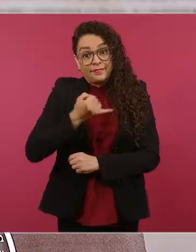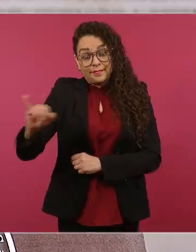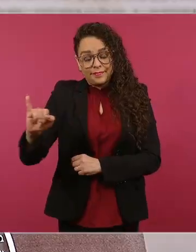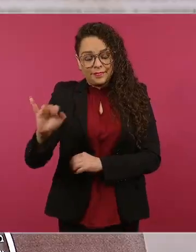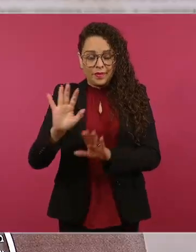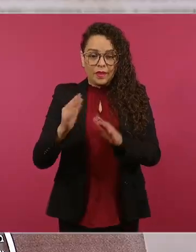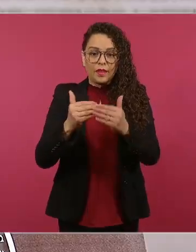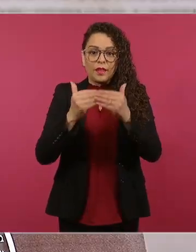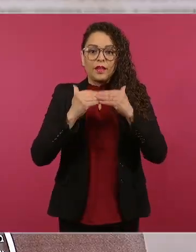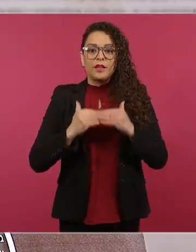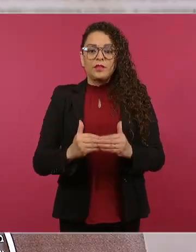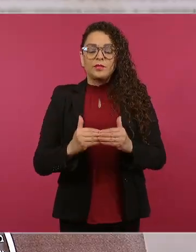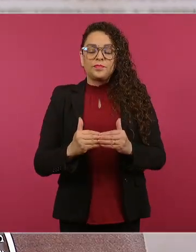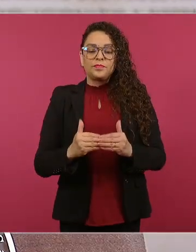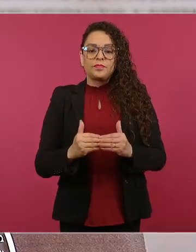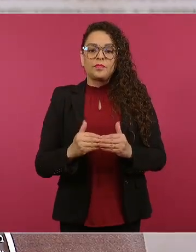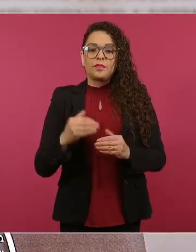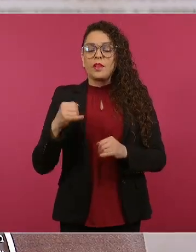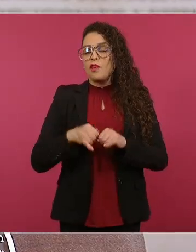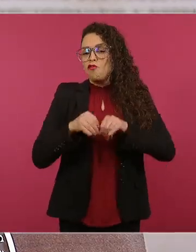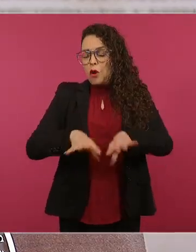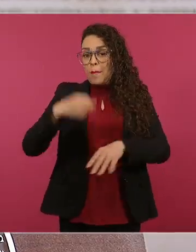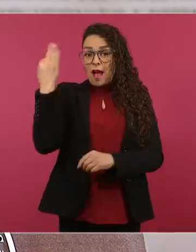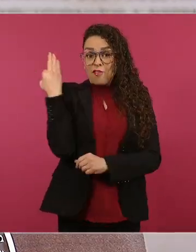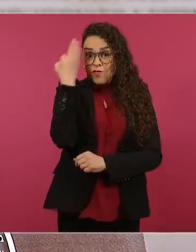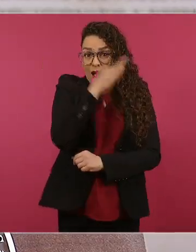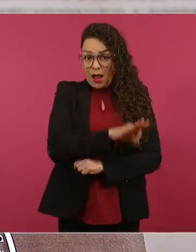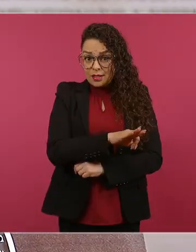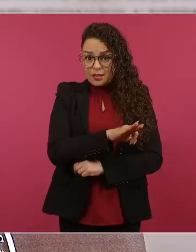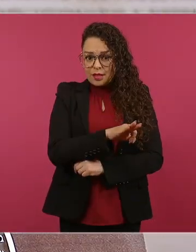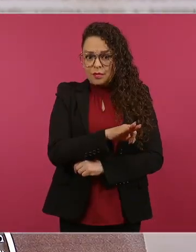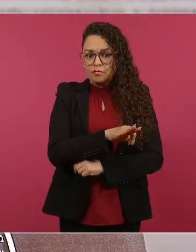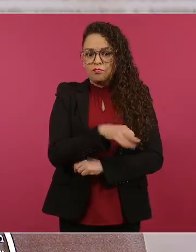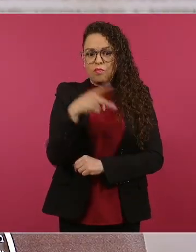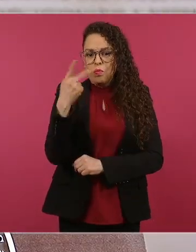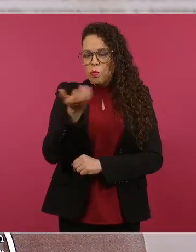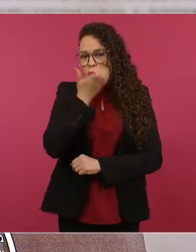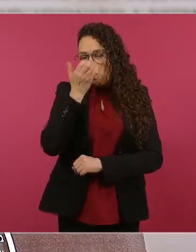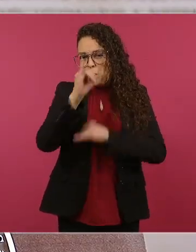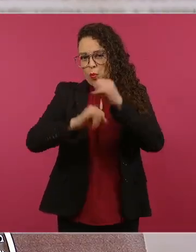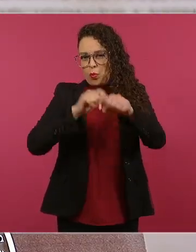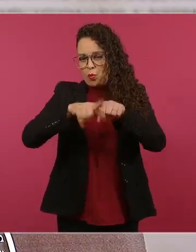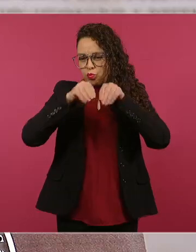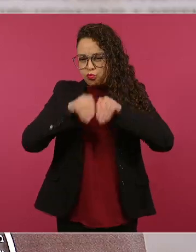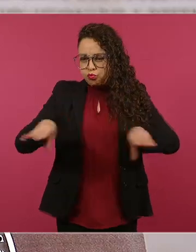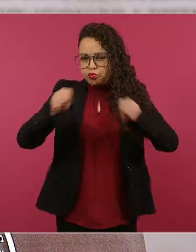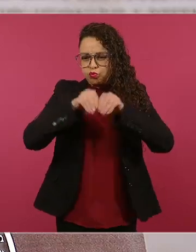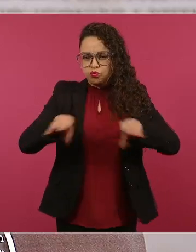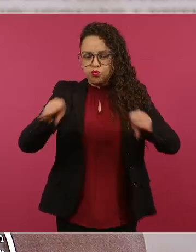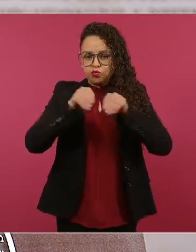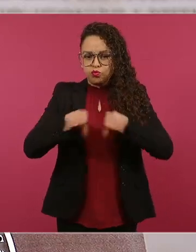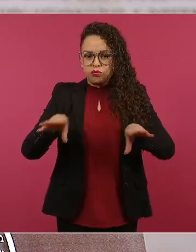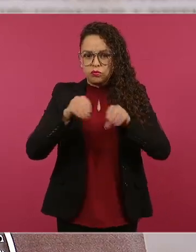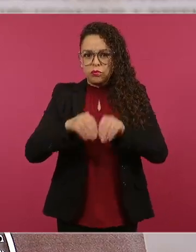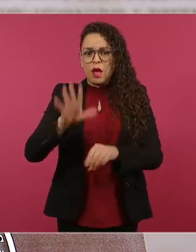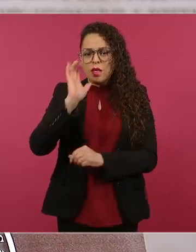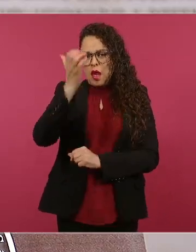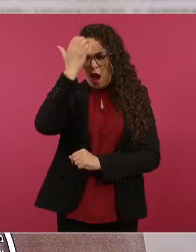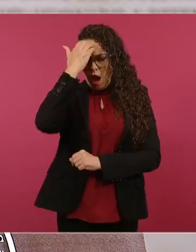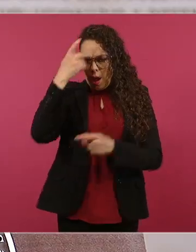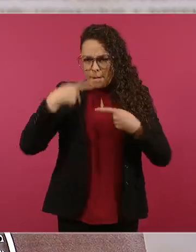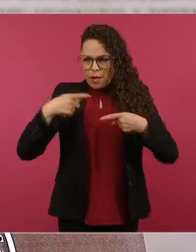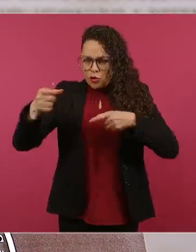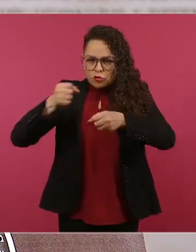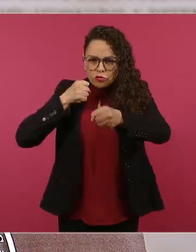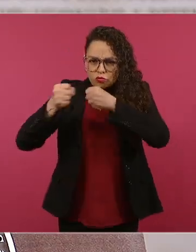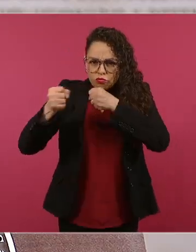campaña internacional de desinformación. Además de los ya conocidos personajes de la oposición y periodistas que